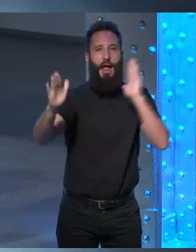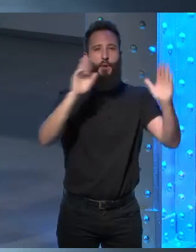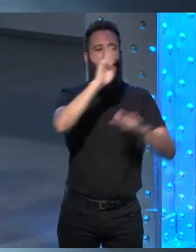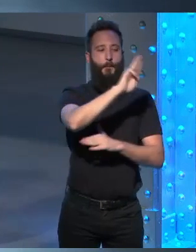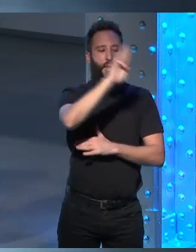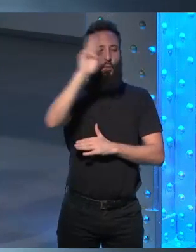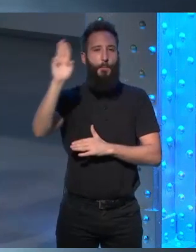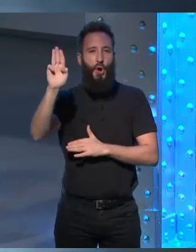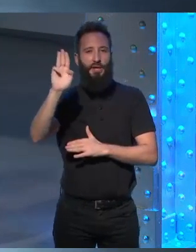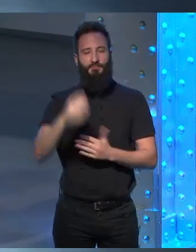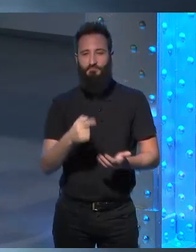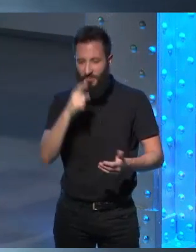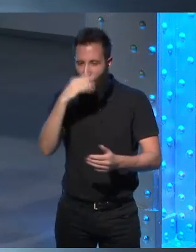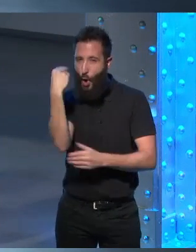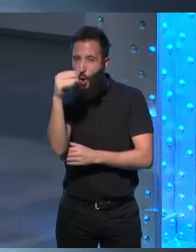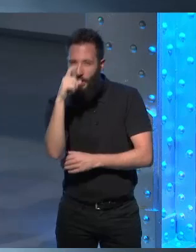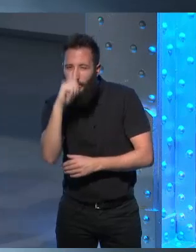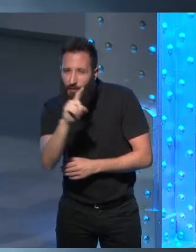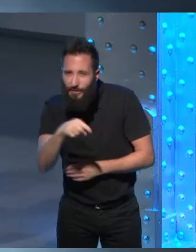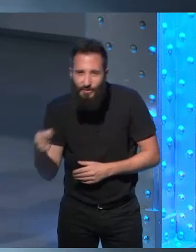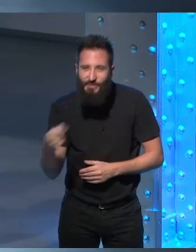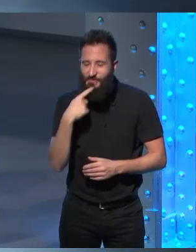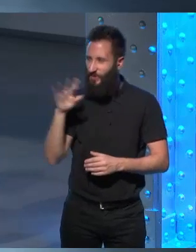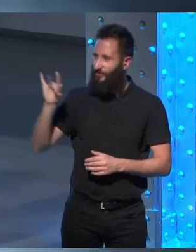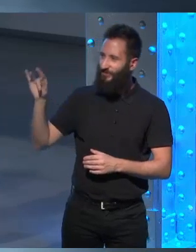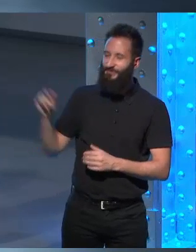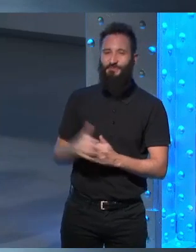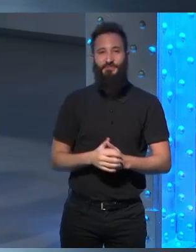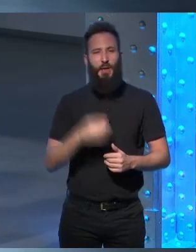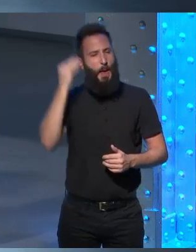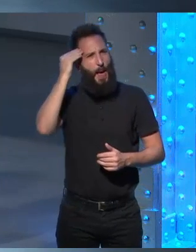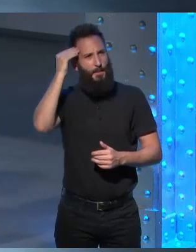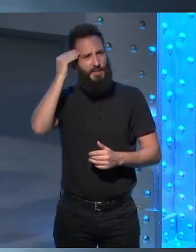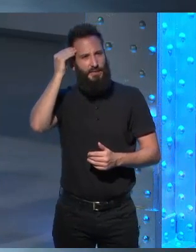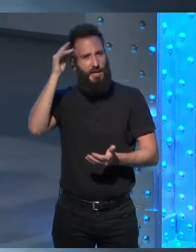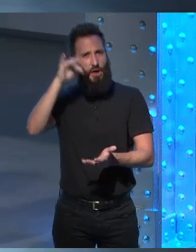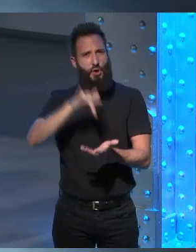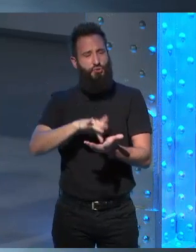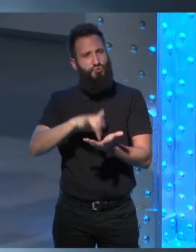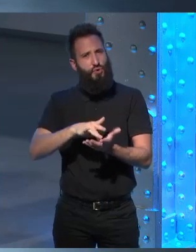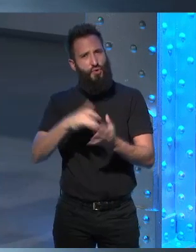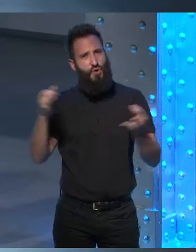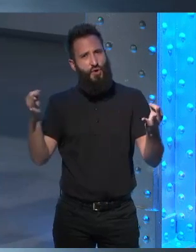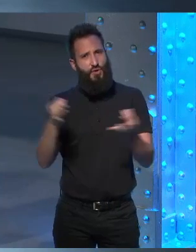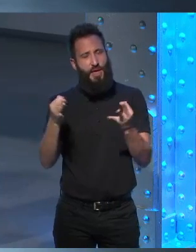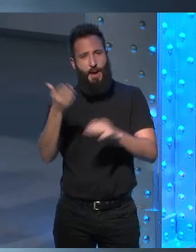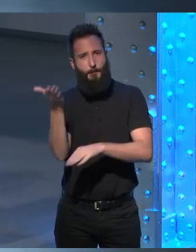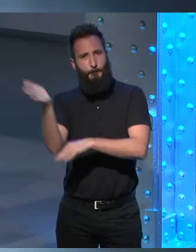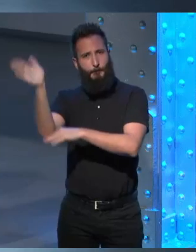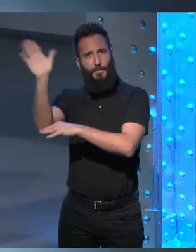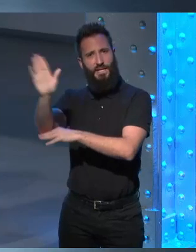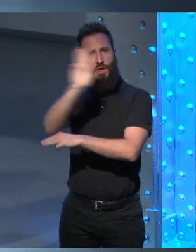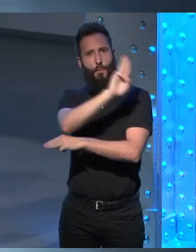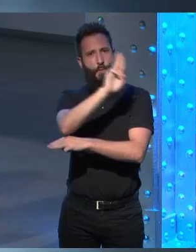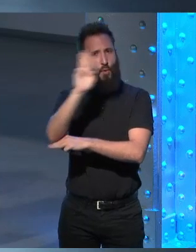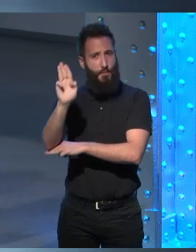recordaréis la época del PowerPoint. ¿Sí? Bien. ¿Pensáis que el uso habitual, que todavía se debe llevar, de presentaciones PowerPoint en